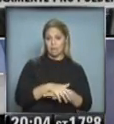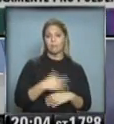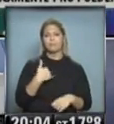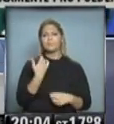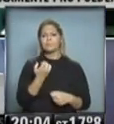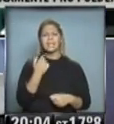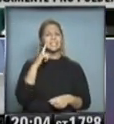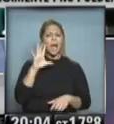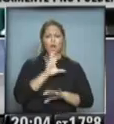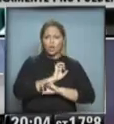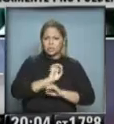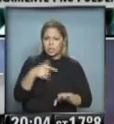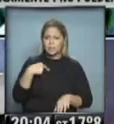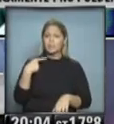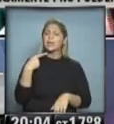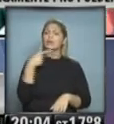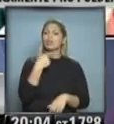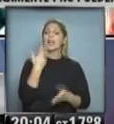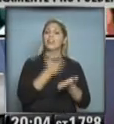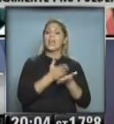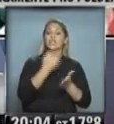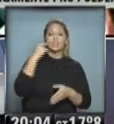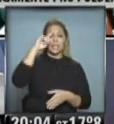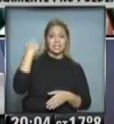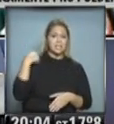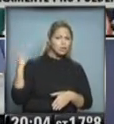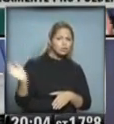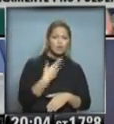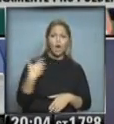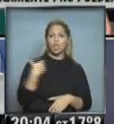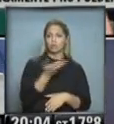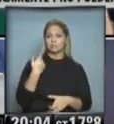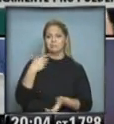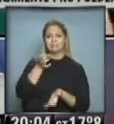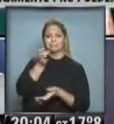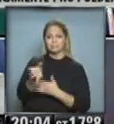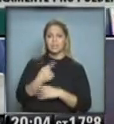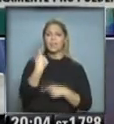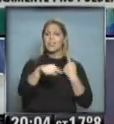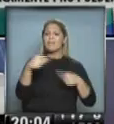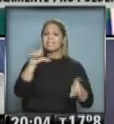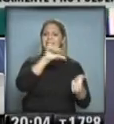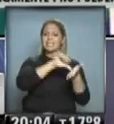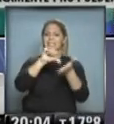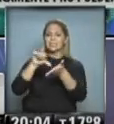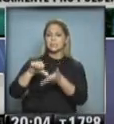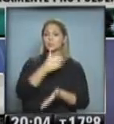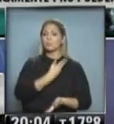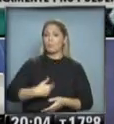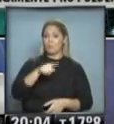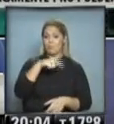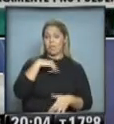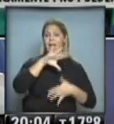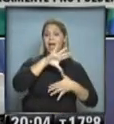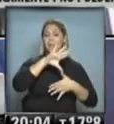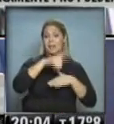del derecho internacional, que es lo que provocó el rechazo generalizado entre los gobiernos de América Latina.